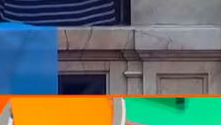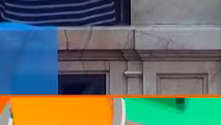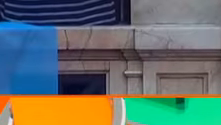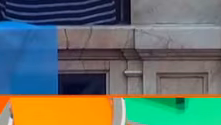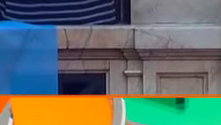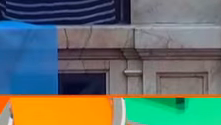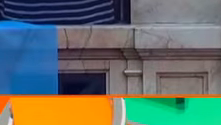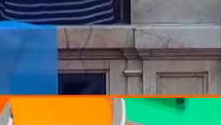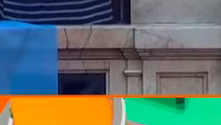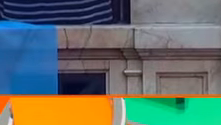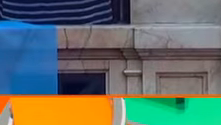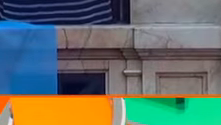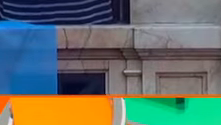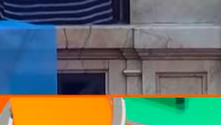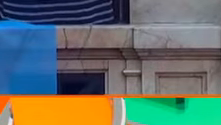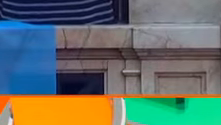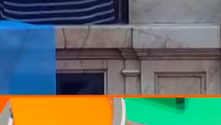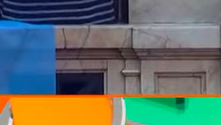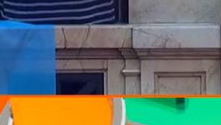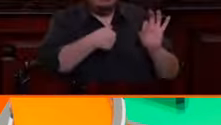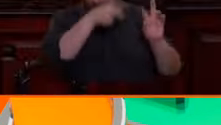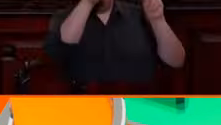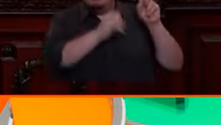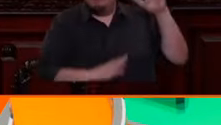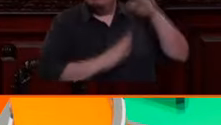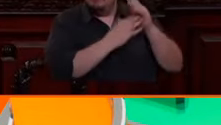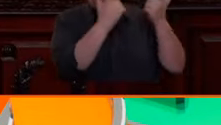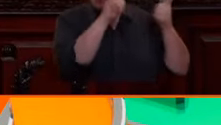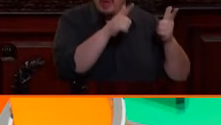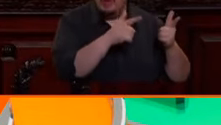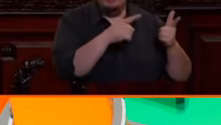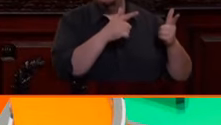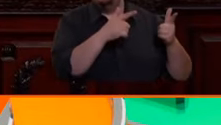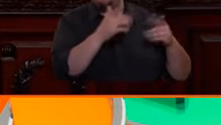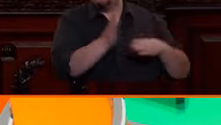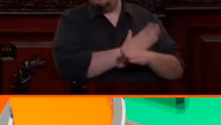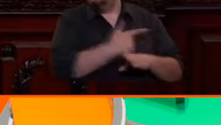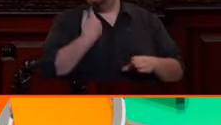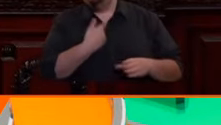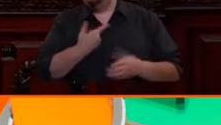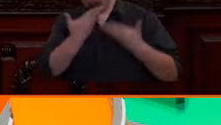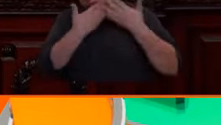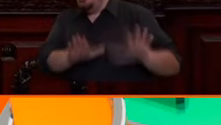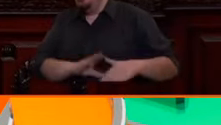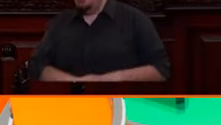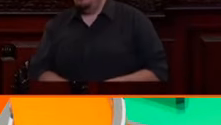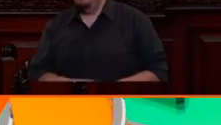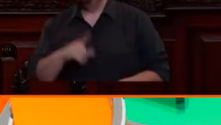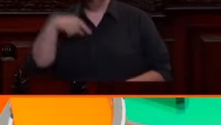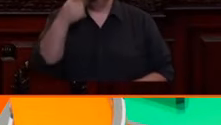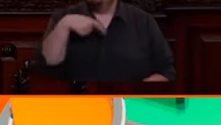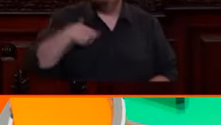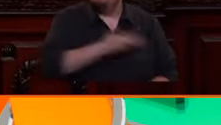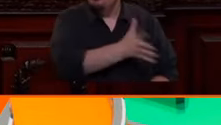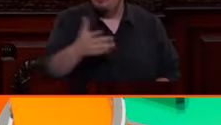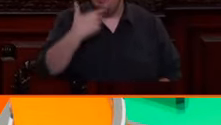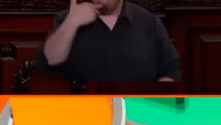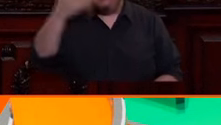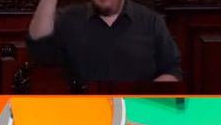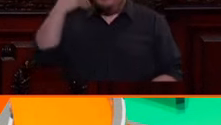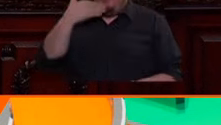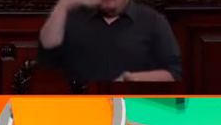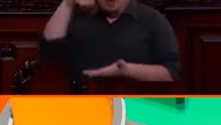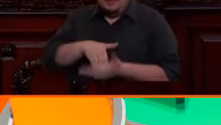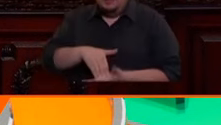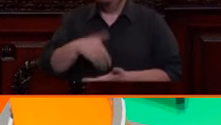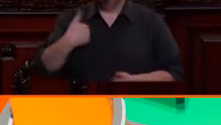su tratamiento, donde tampoco prospera. Todo en el marco de la ley. Se habló días pasados que había una interna entre la vicepresidenta de la